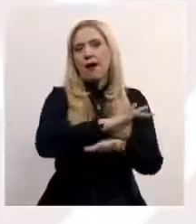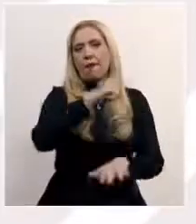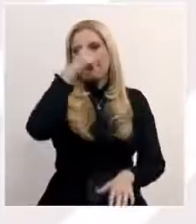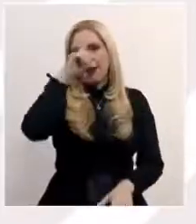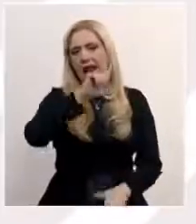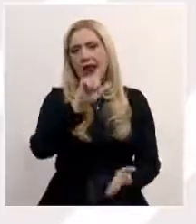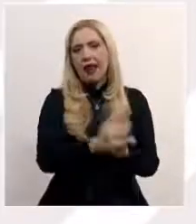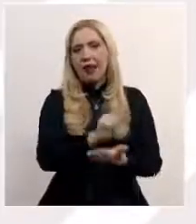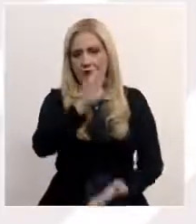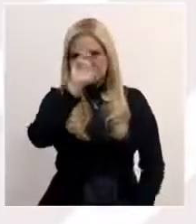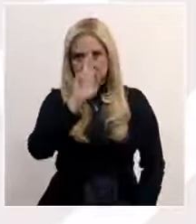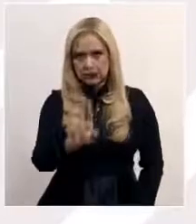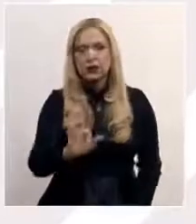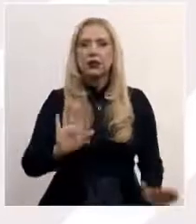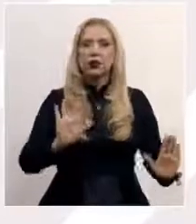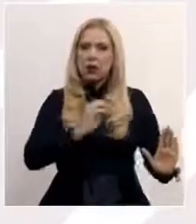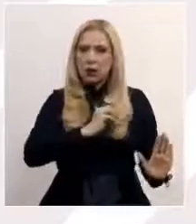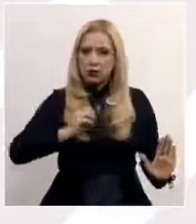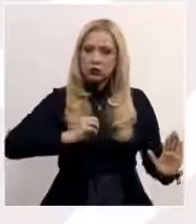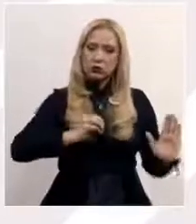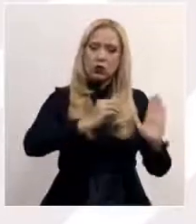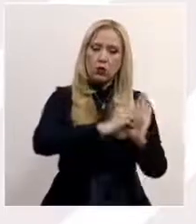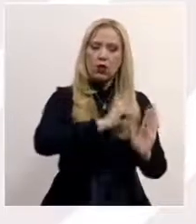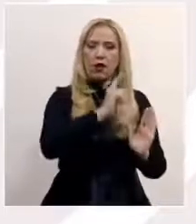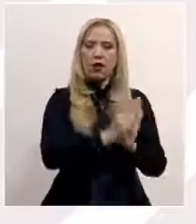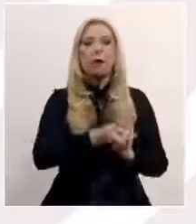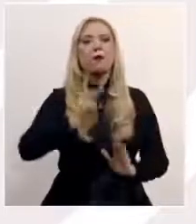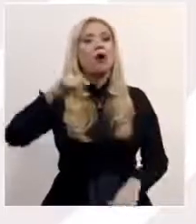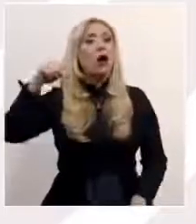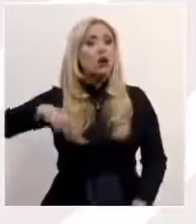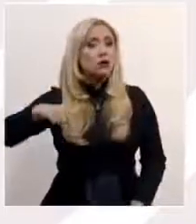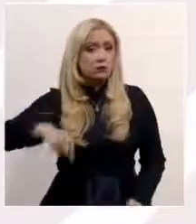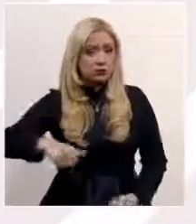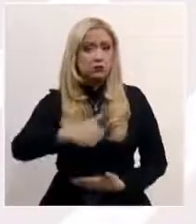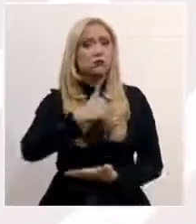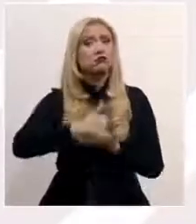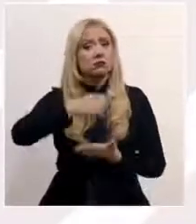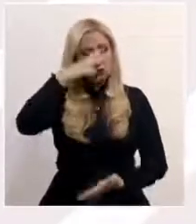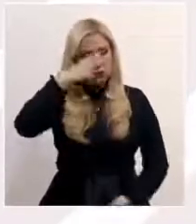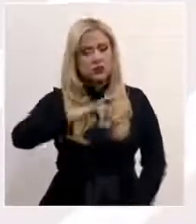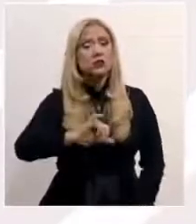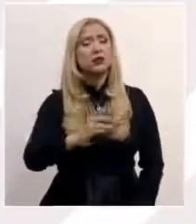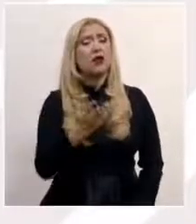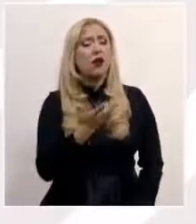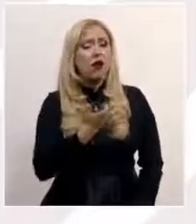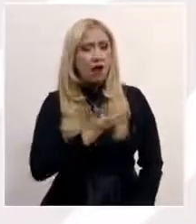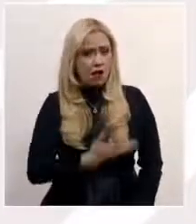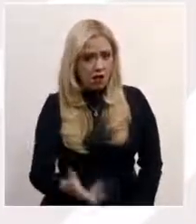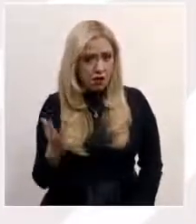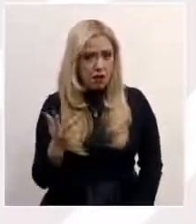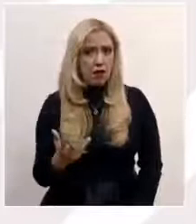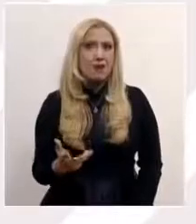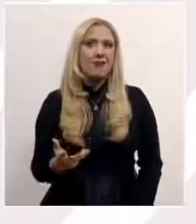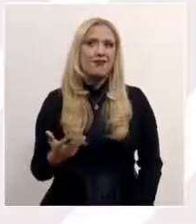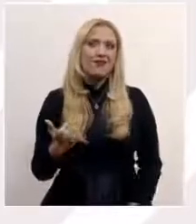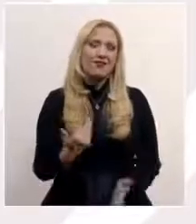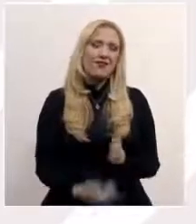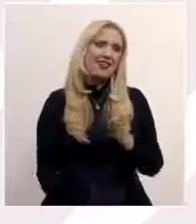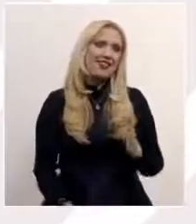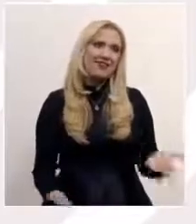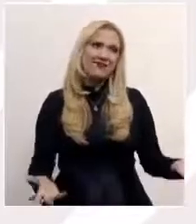de legislar. Pero en el sistema constitucional local, en la Constitución local, está reconocido, pero todavía nos falta la